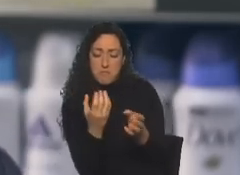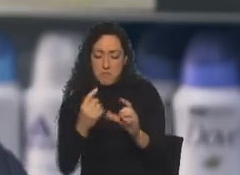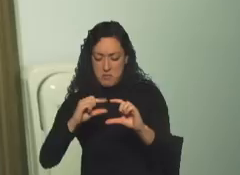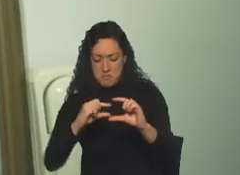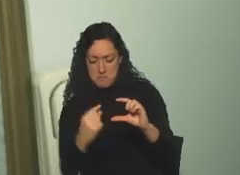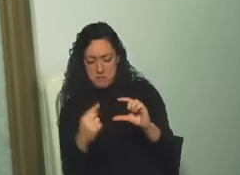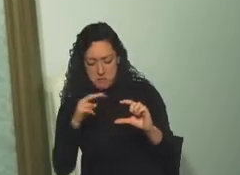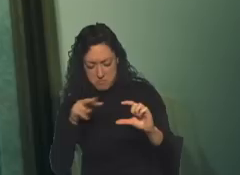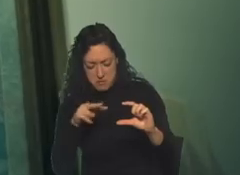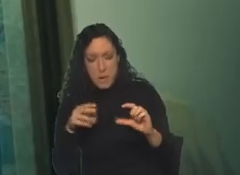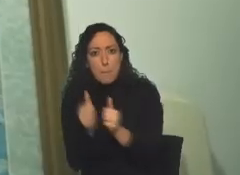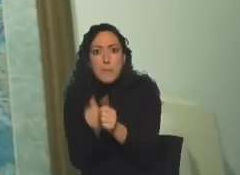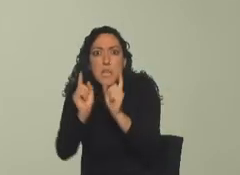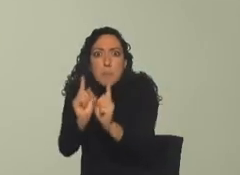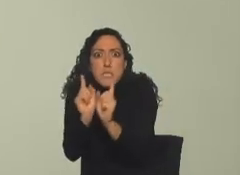a la misma.